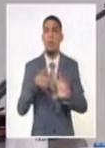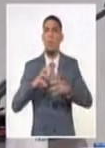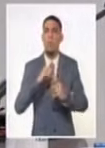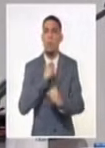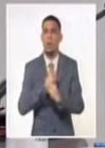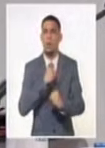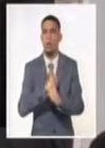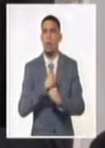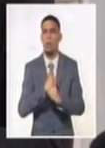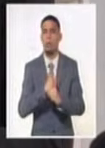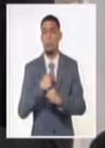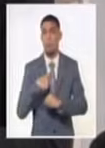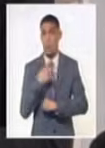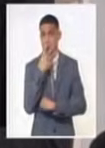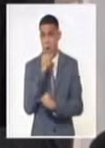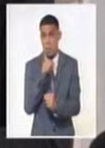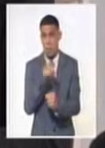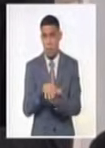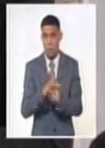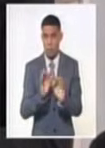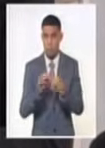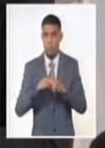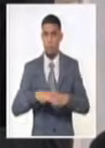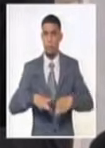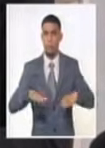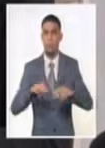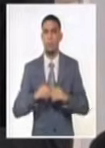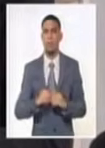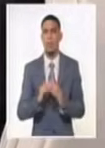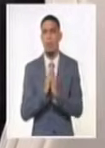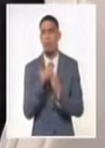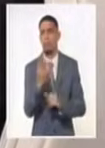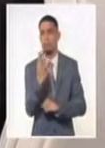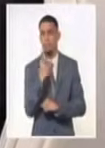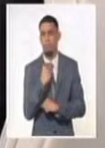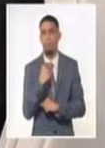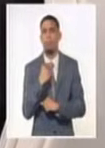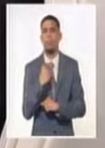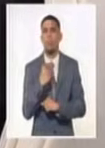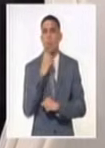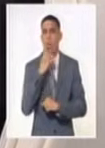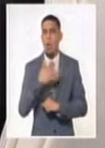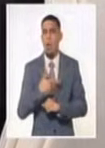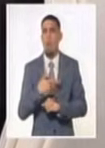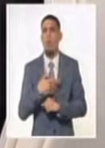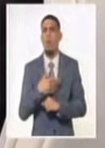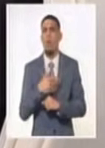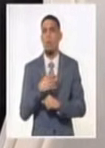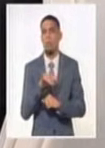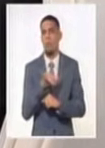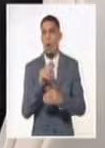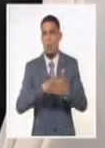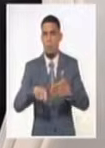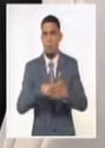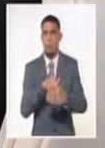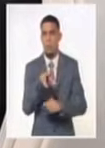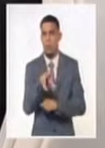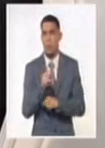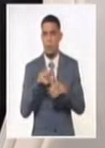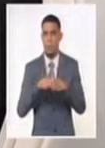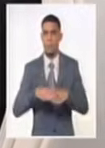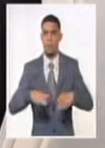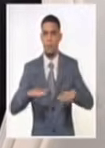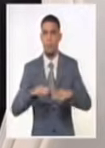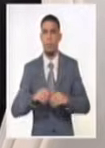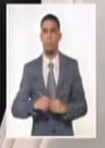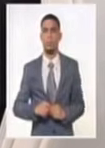y me gustaría en este inicio de nuestra mesa redonda de hoy hablar precisamente de las bases sobre las que se tomaron esas decisiones y la manera en que